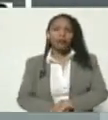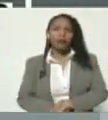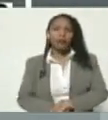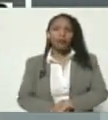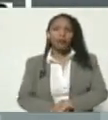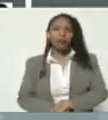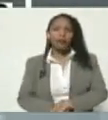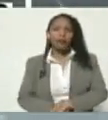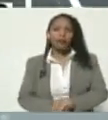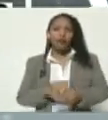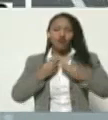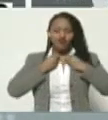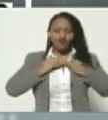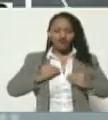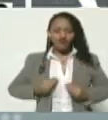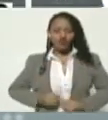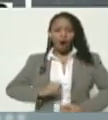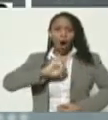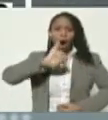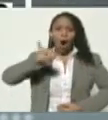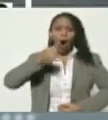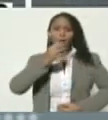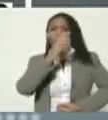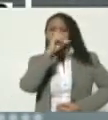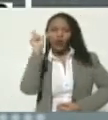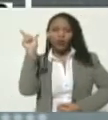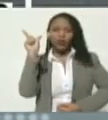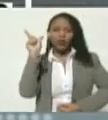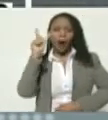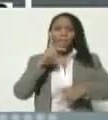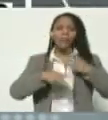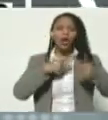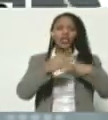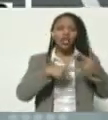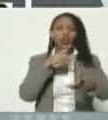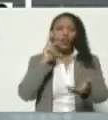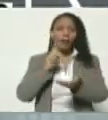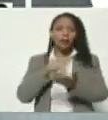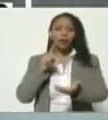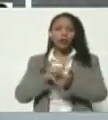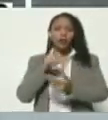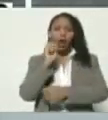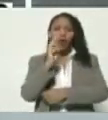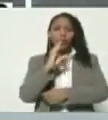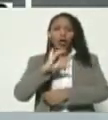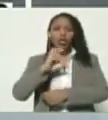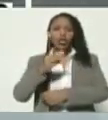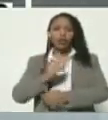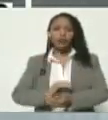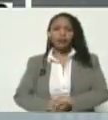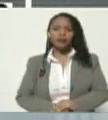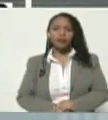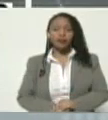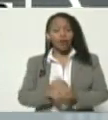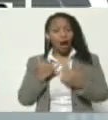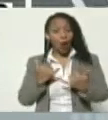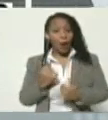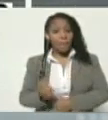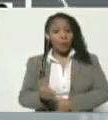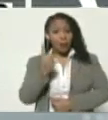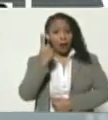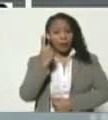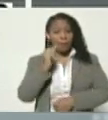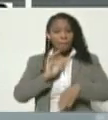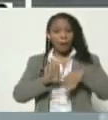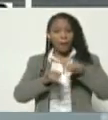Se vistió de juventud el proceso de postulación de la UH. Ahora es el primer paso,